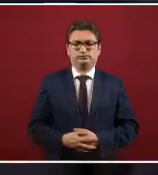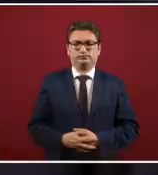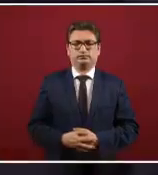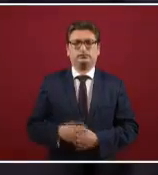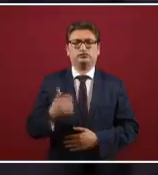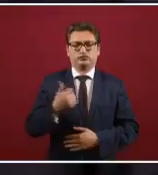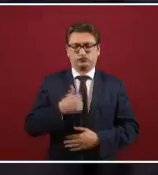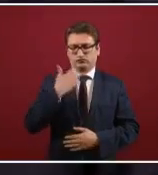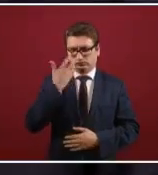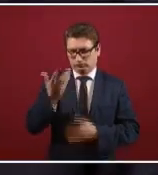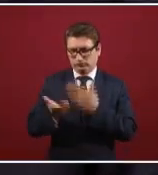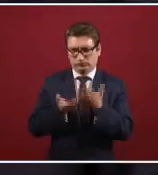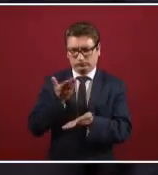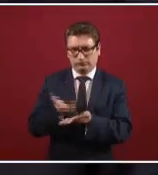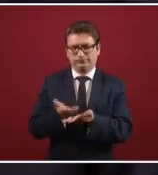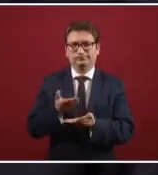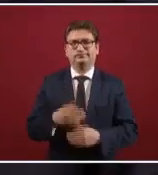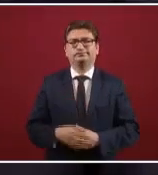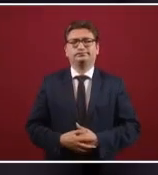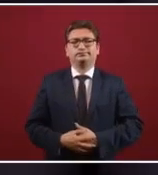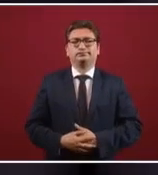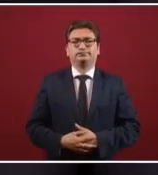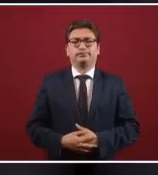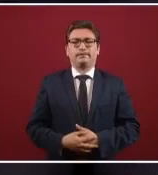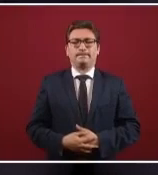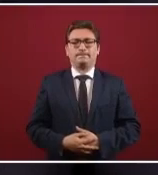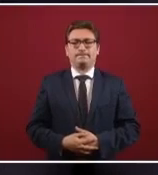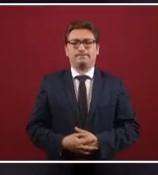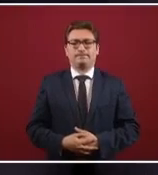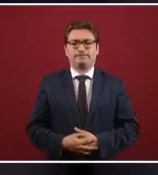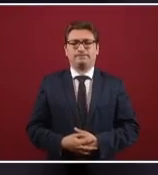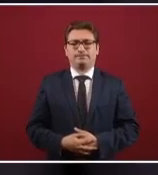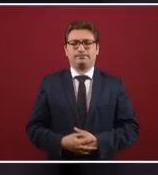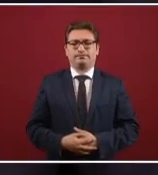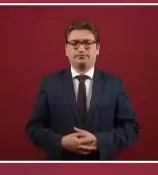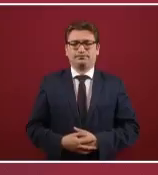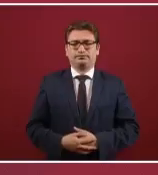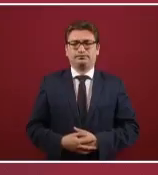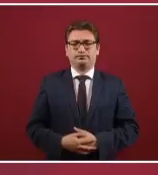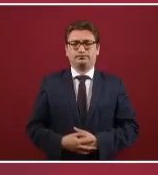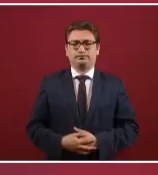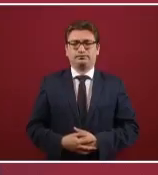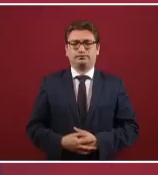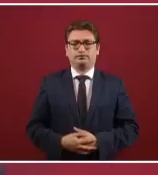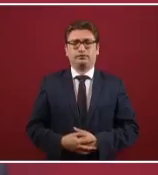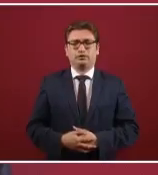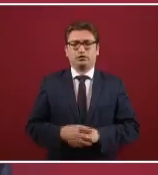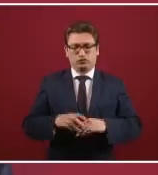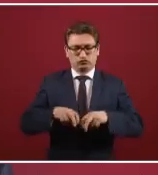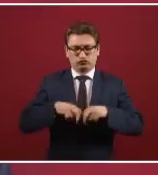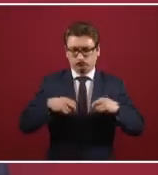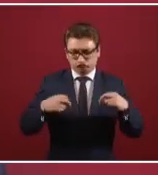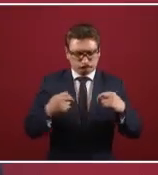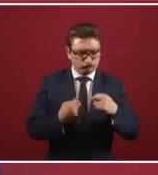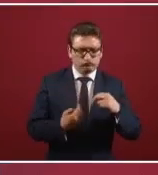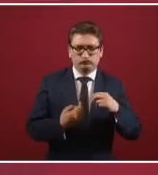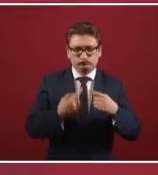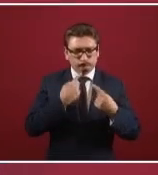proponerles qué sé y establezca una mesa